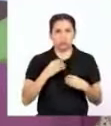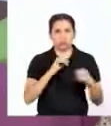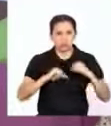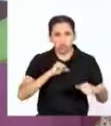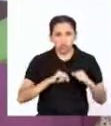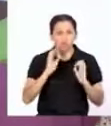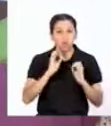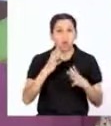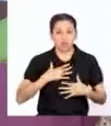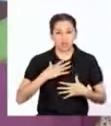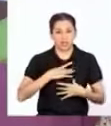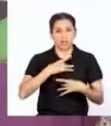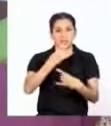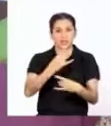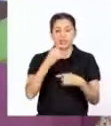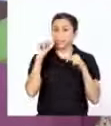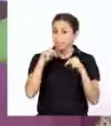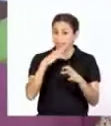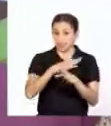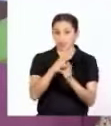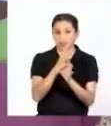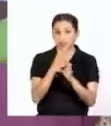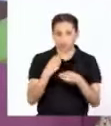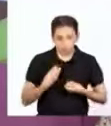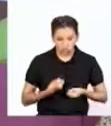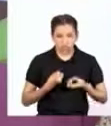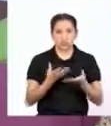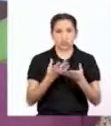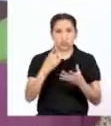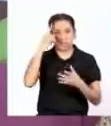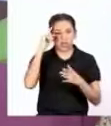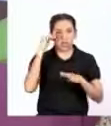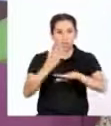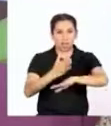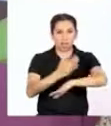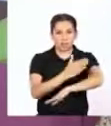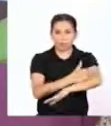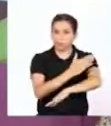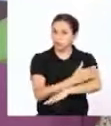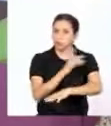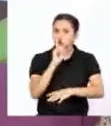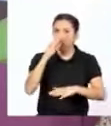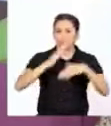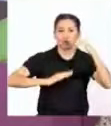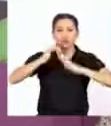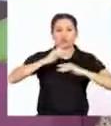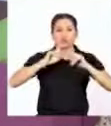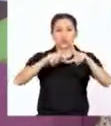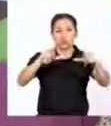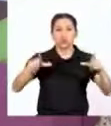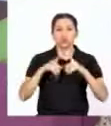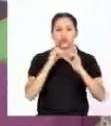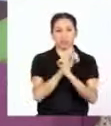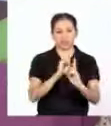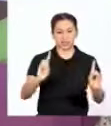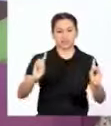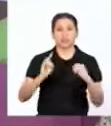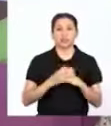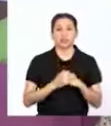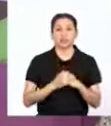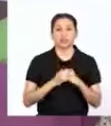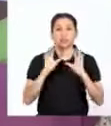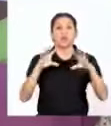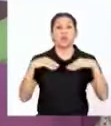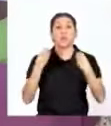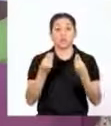su interés. De esta forma, contribuyen a promover y construir una ciudadanía